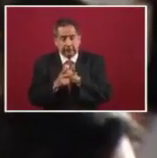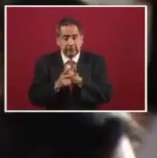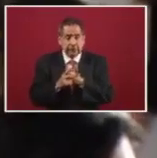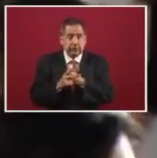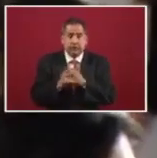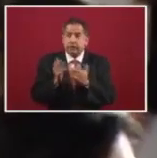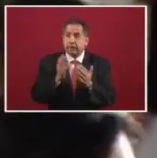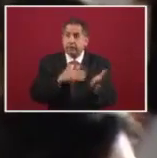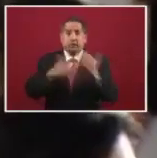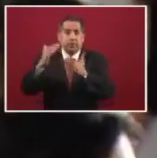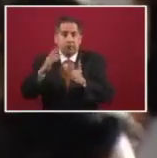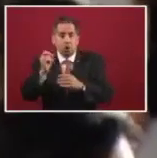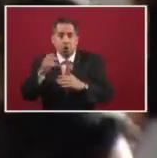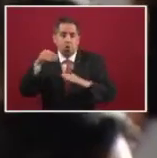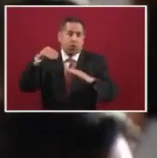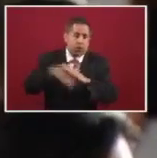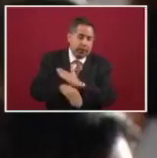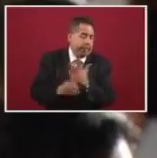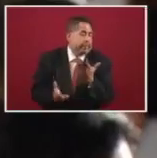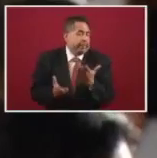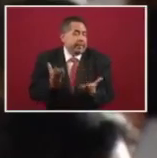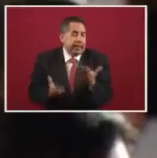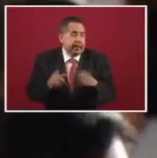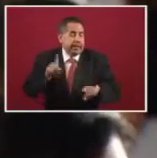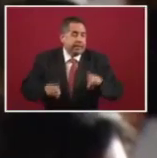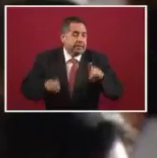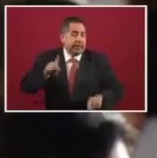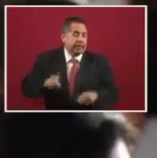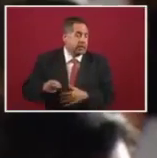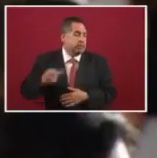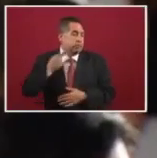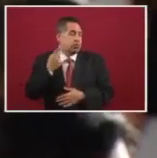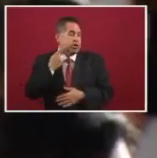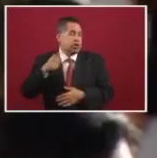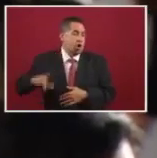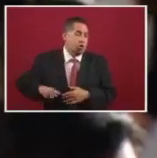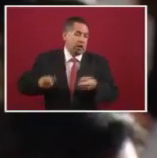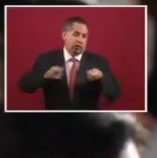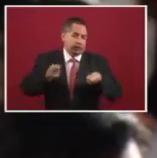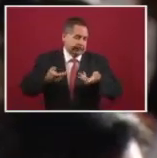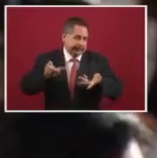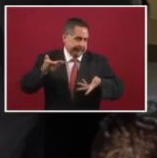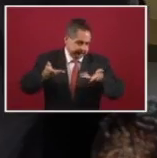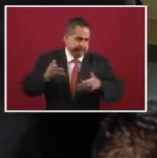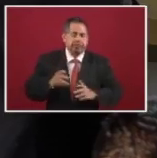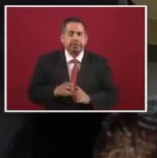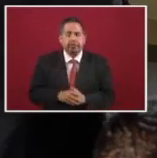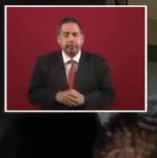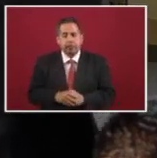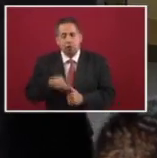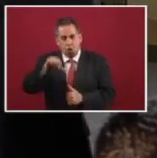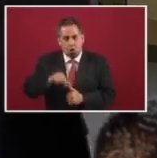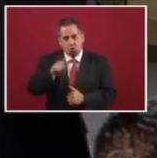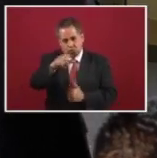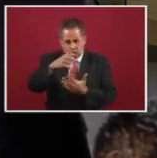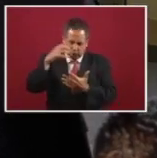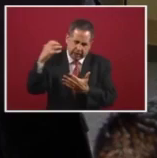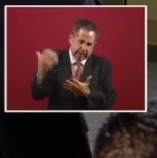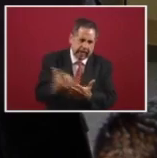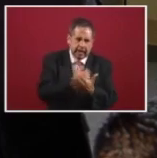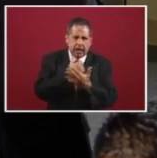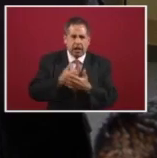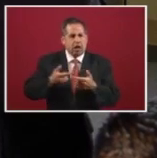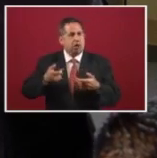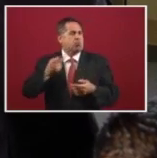el aprovechamiento del poder político y económico principalmente. Hoy que usted ganó el poder